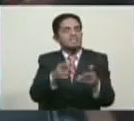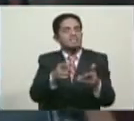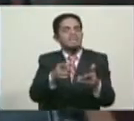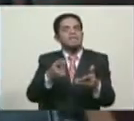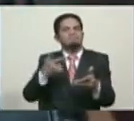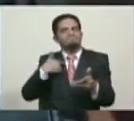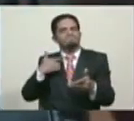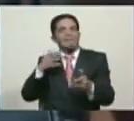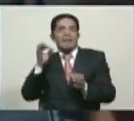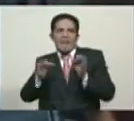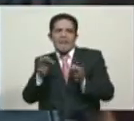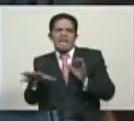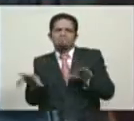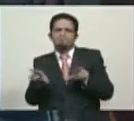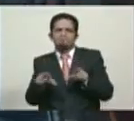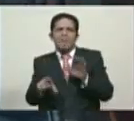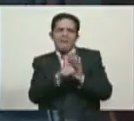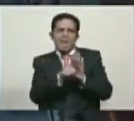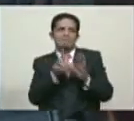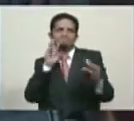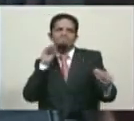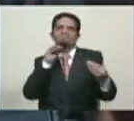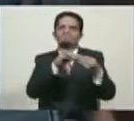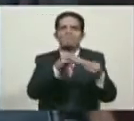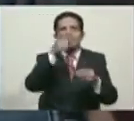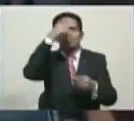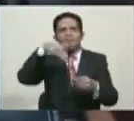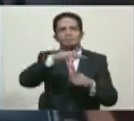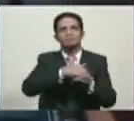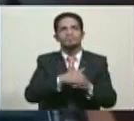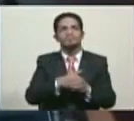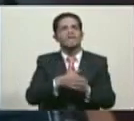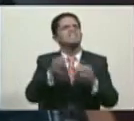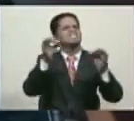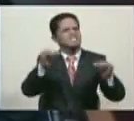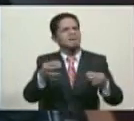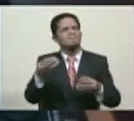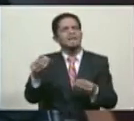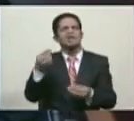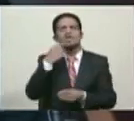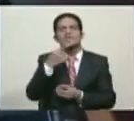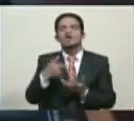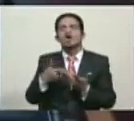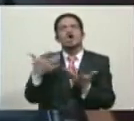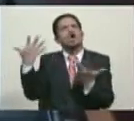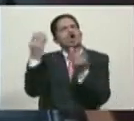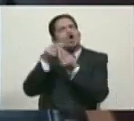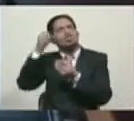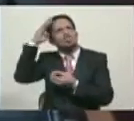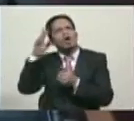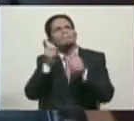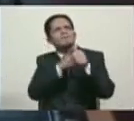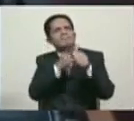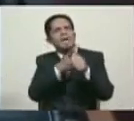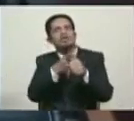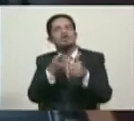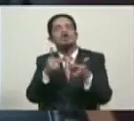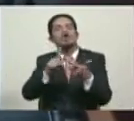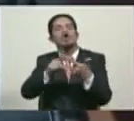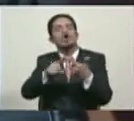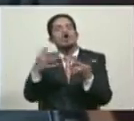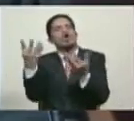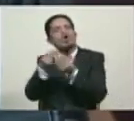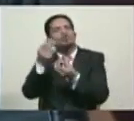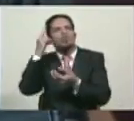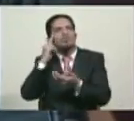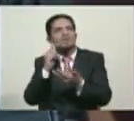derecho. Siempre nos dijo, con Dios primero, con Bolívar y con el pueblo siempre y hasta siempre.